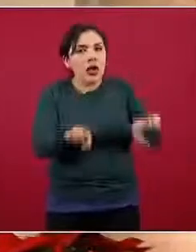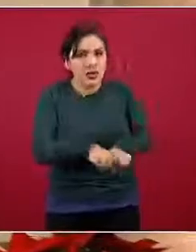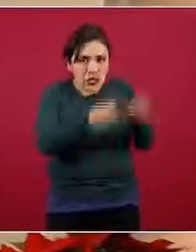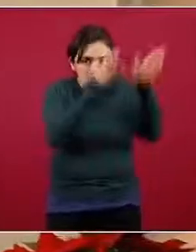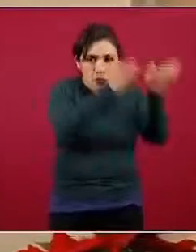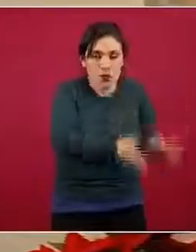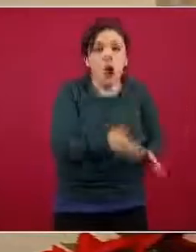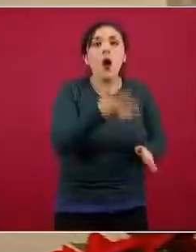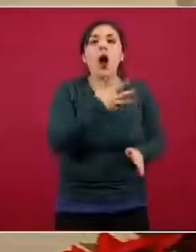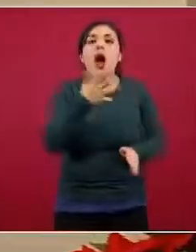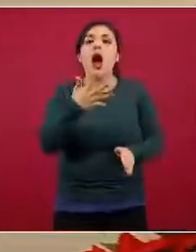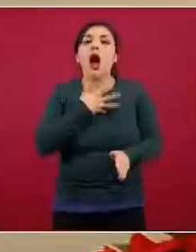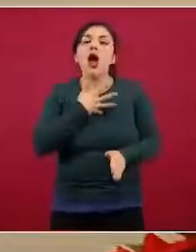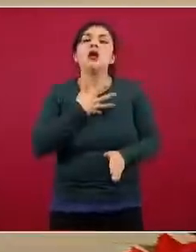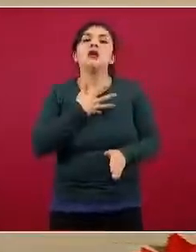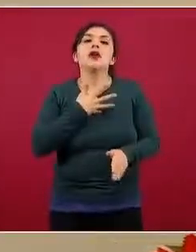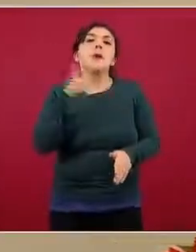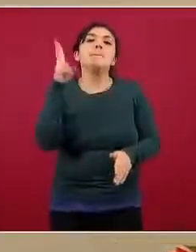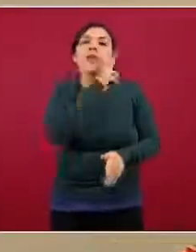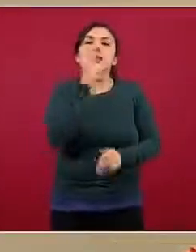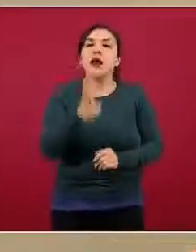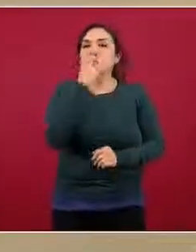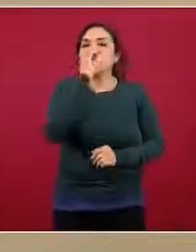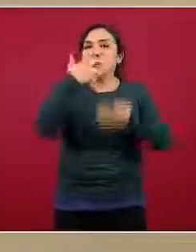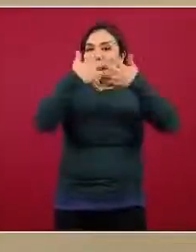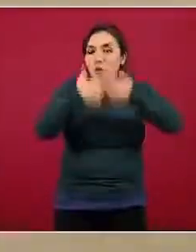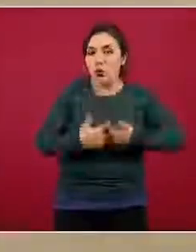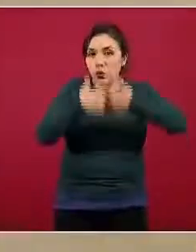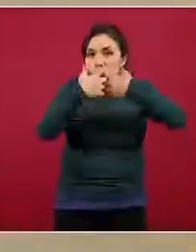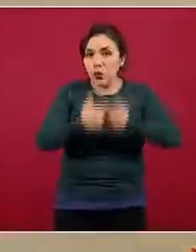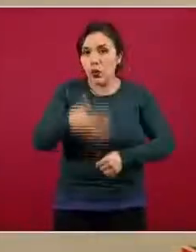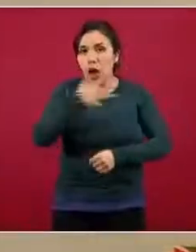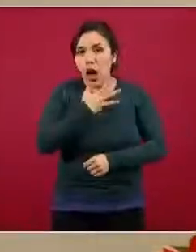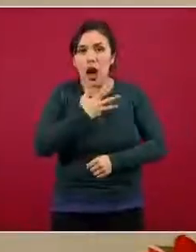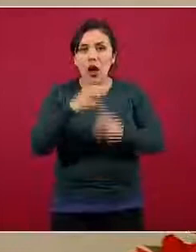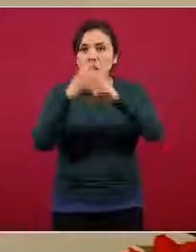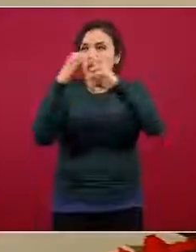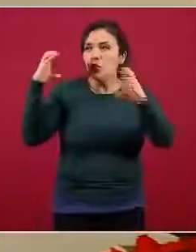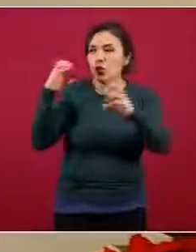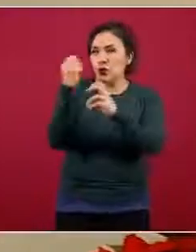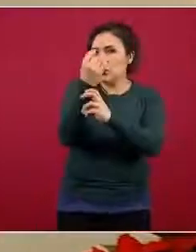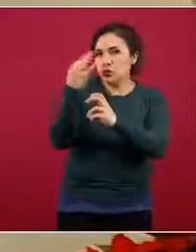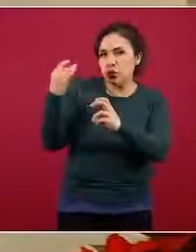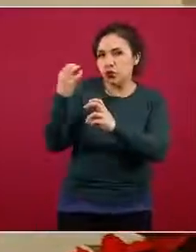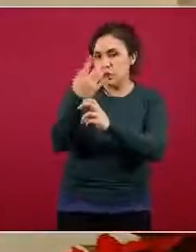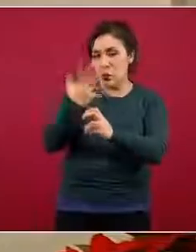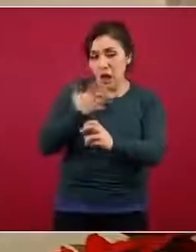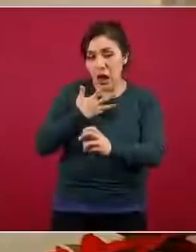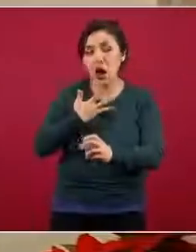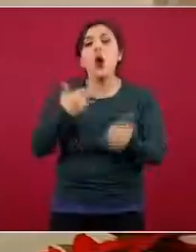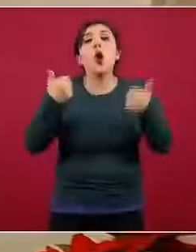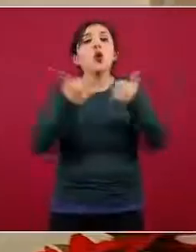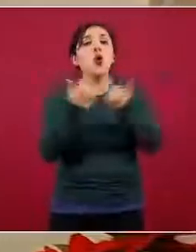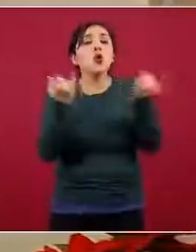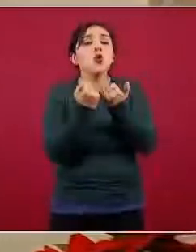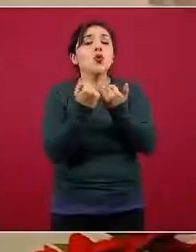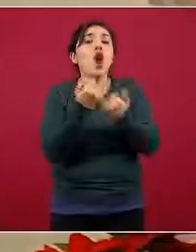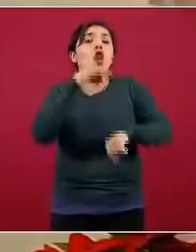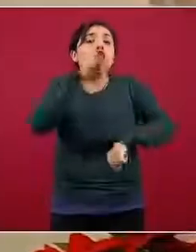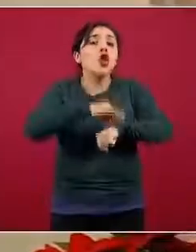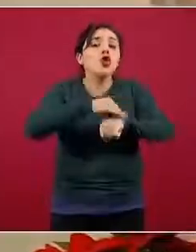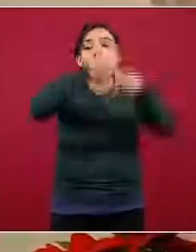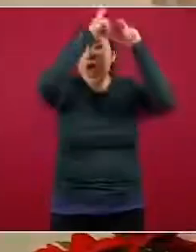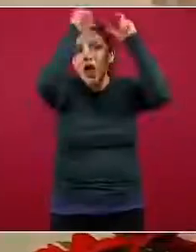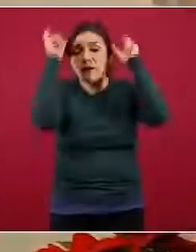necesario, especialmente tiene un ventilador mecánico, tiene un monitor y tiene el personal que pueda hacerse cargo de